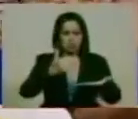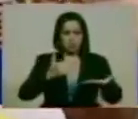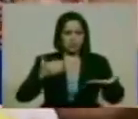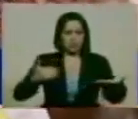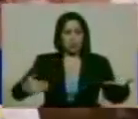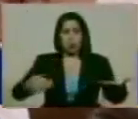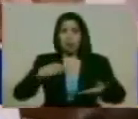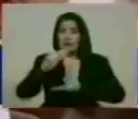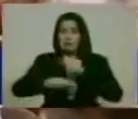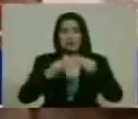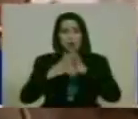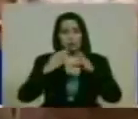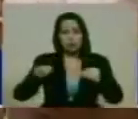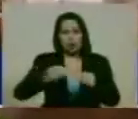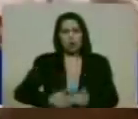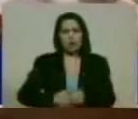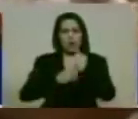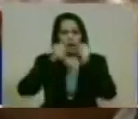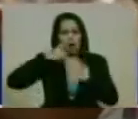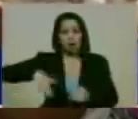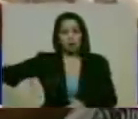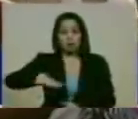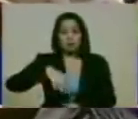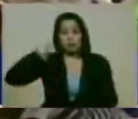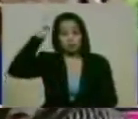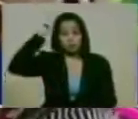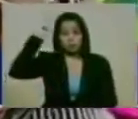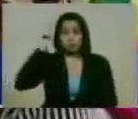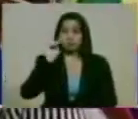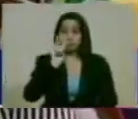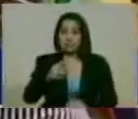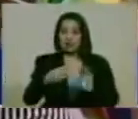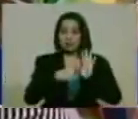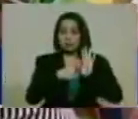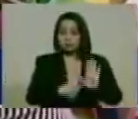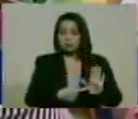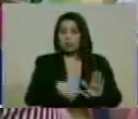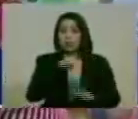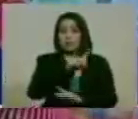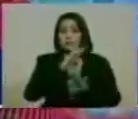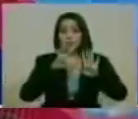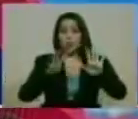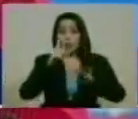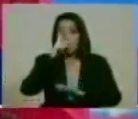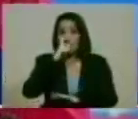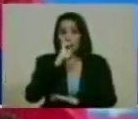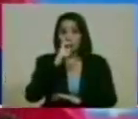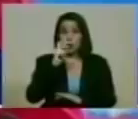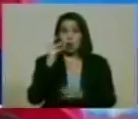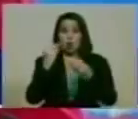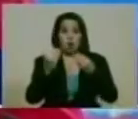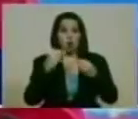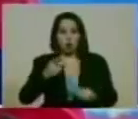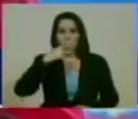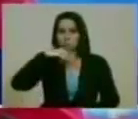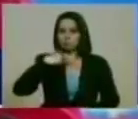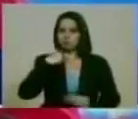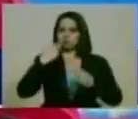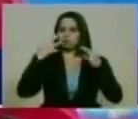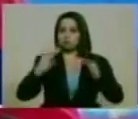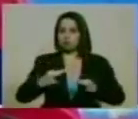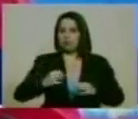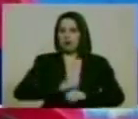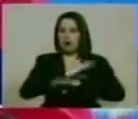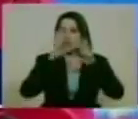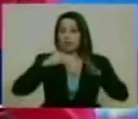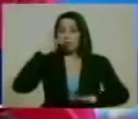nuestros delegadas y delegadas. Uno queda sorprendido al ver a Fedra con solamente 19 años y la participación que tiene, la claridad política